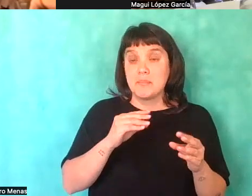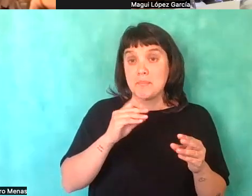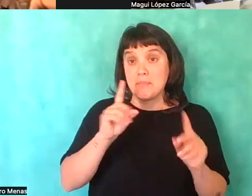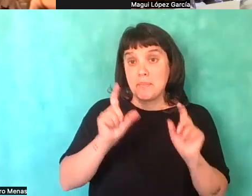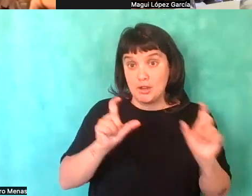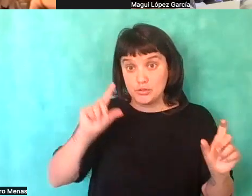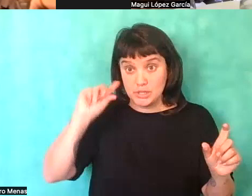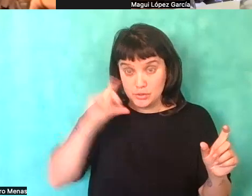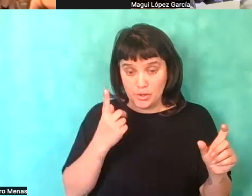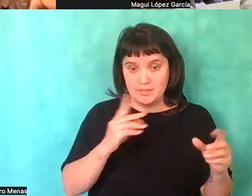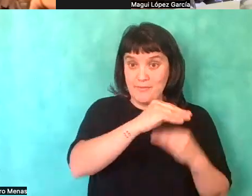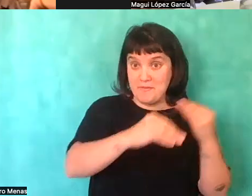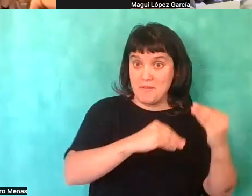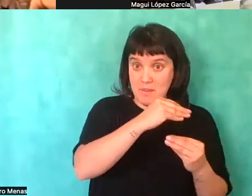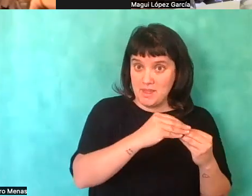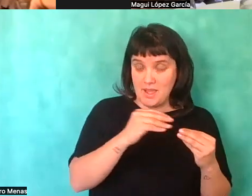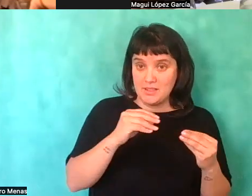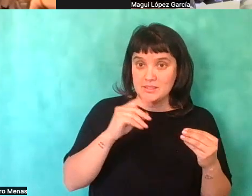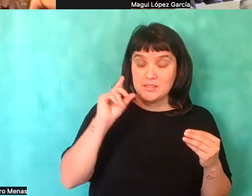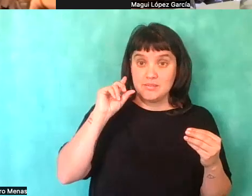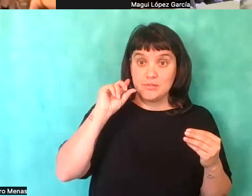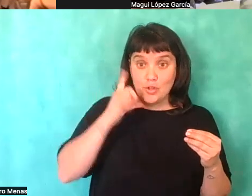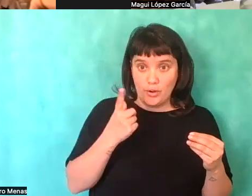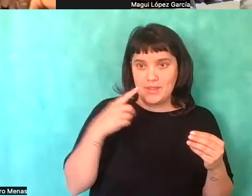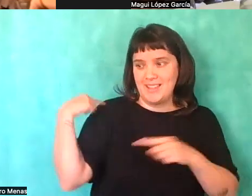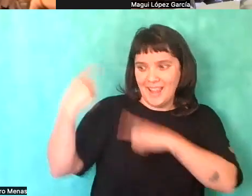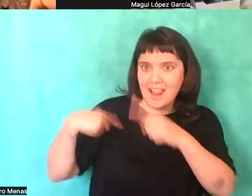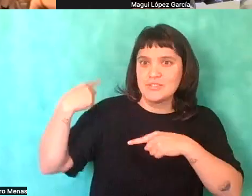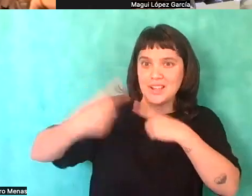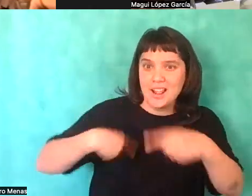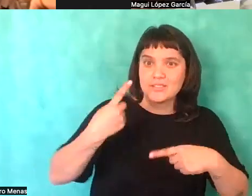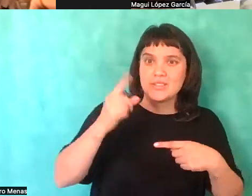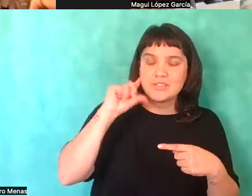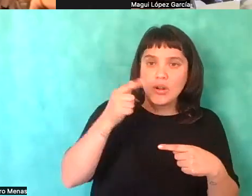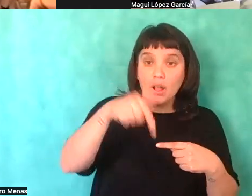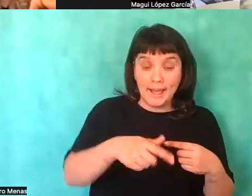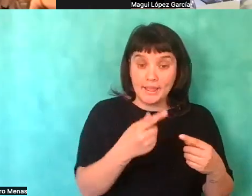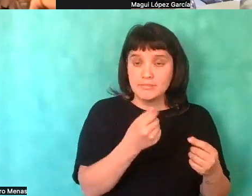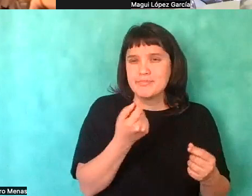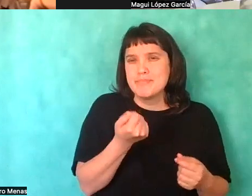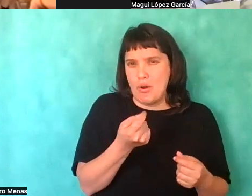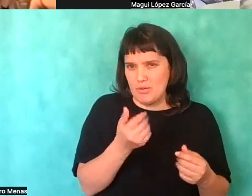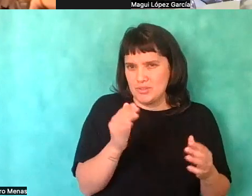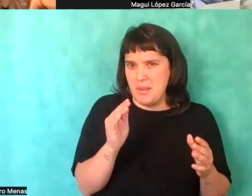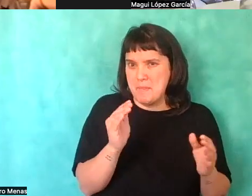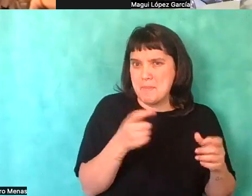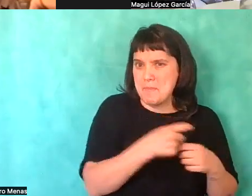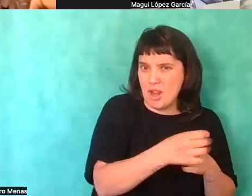donde hay muchas generaciones de personas sordas. ¿Qué pasa? En esos casos, que son la